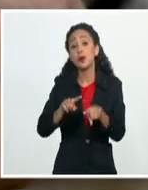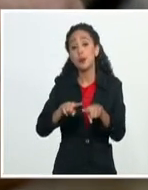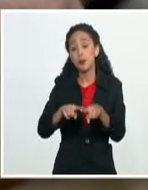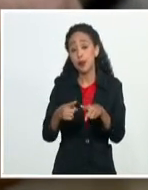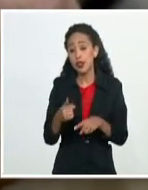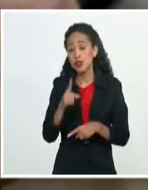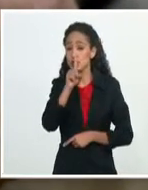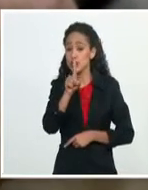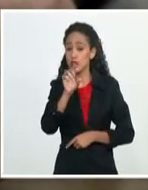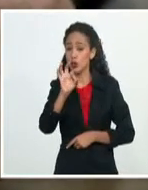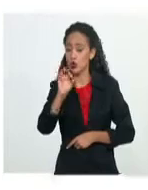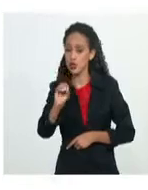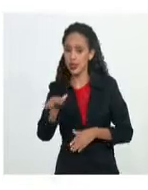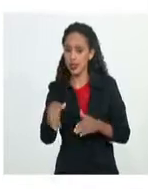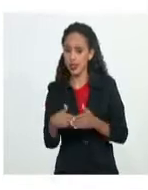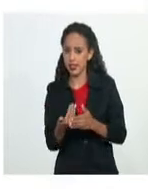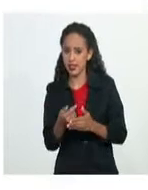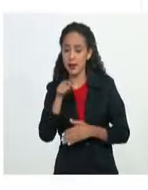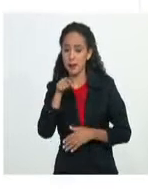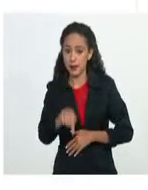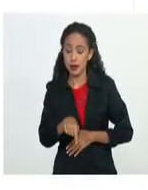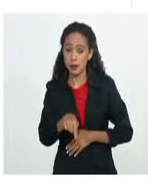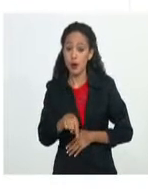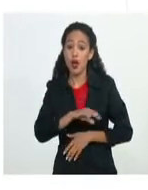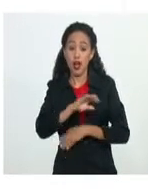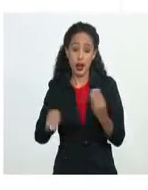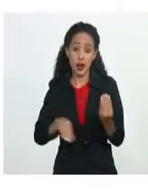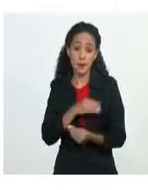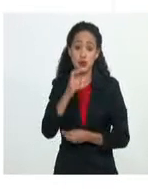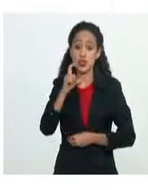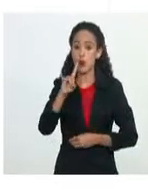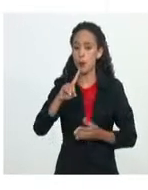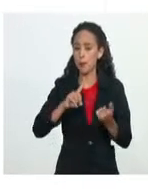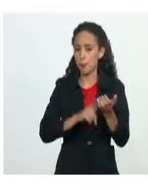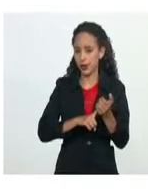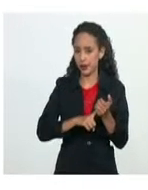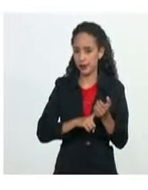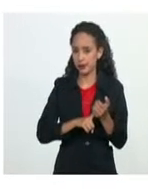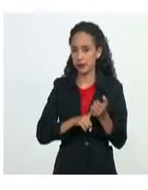180 días el canje por Cup peso cubano en las agencias bancarias